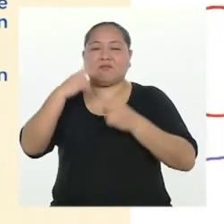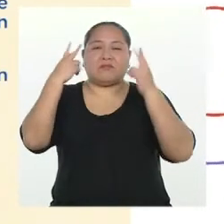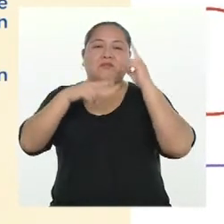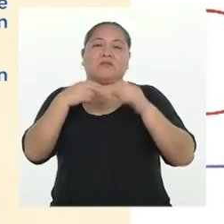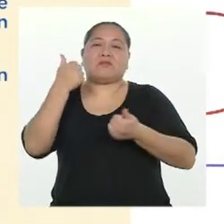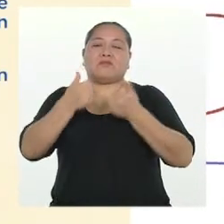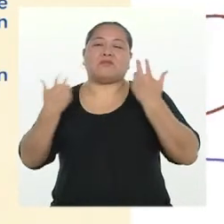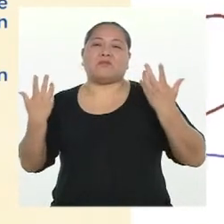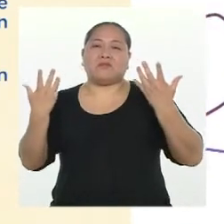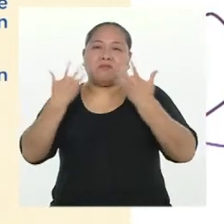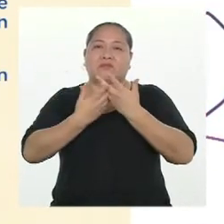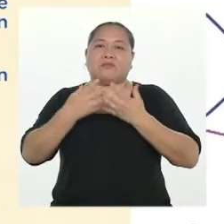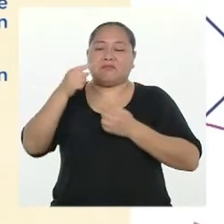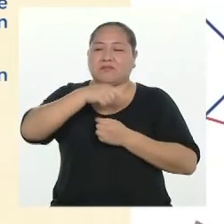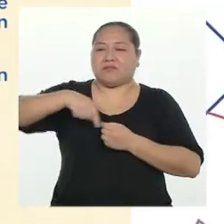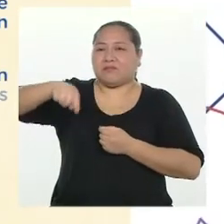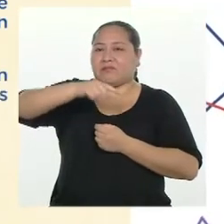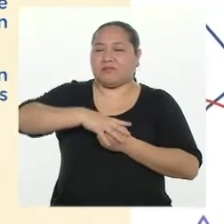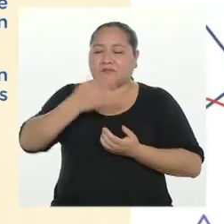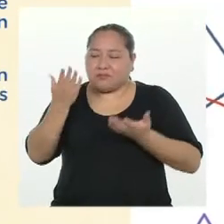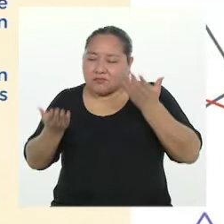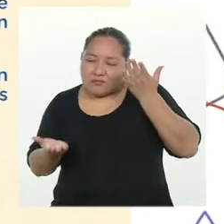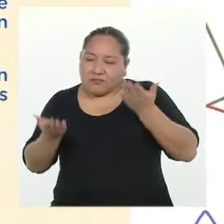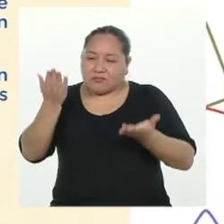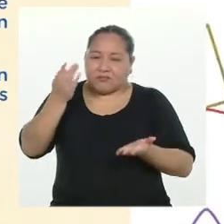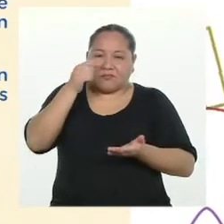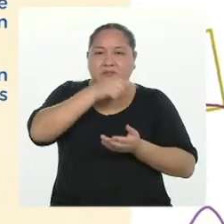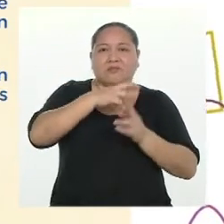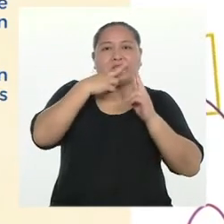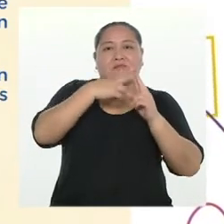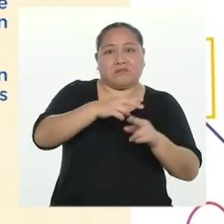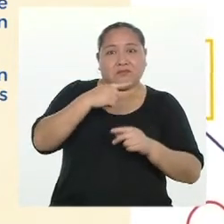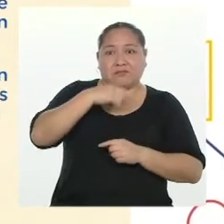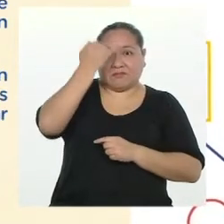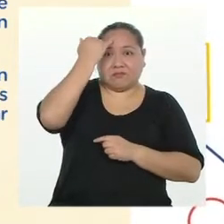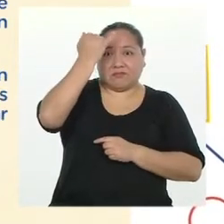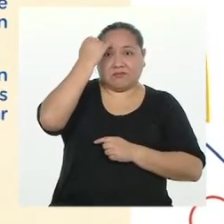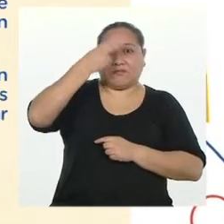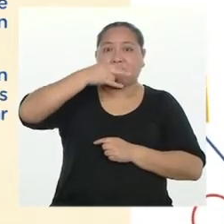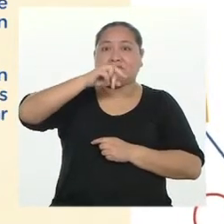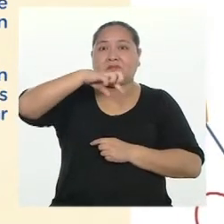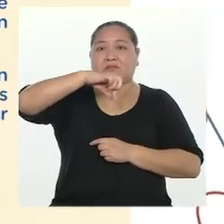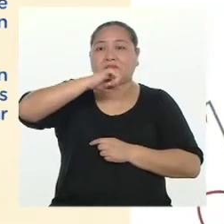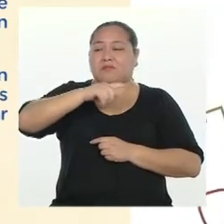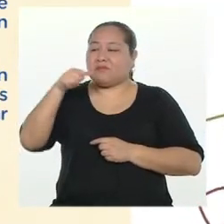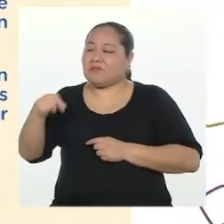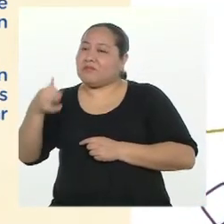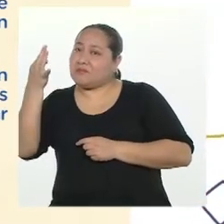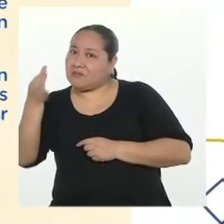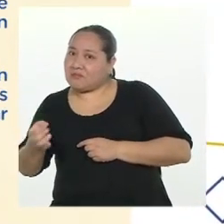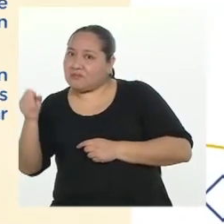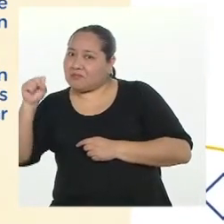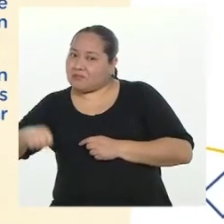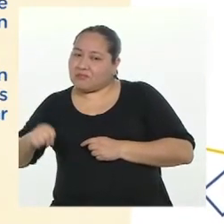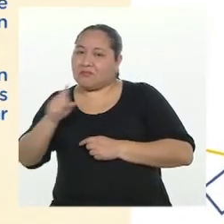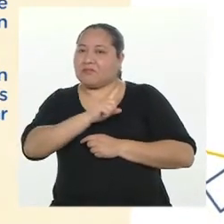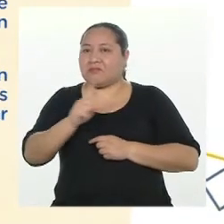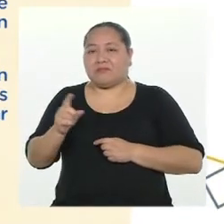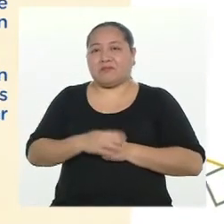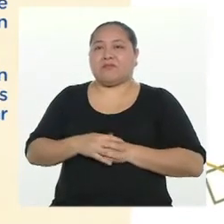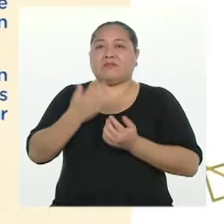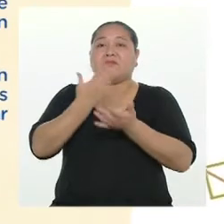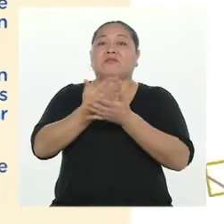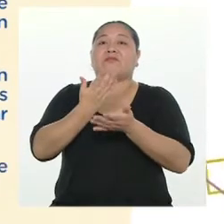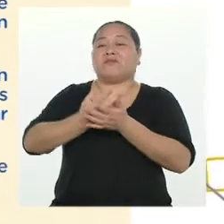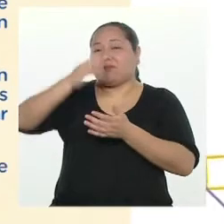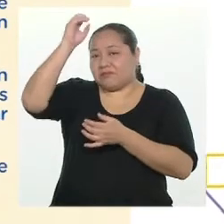relación existe entre ellos y contrastarlos con las respuestas iniciales o hipótesis para elaborar sus conclusiones. Sustentar sus conclusiones